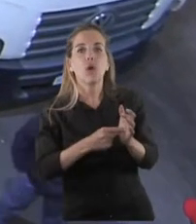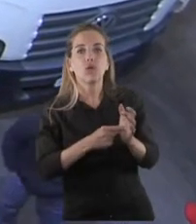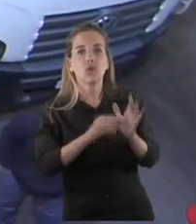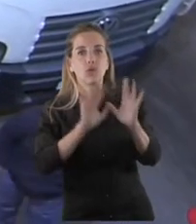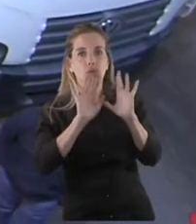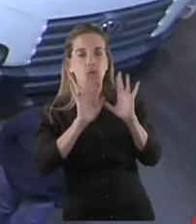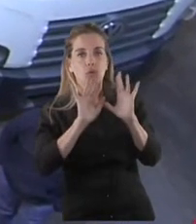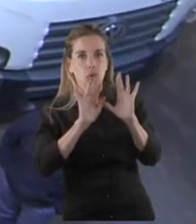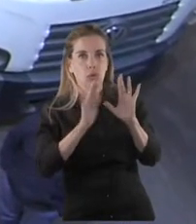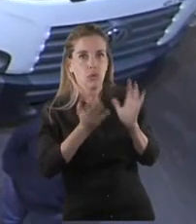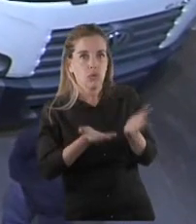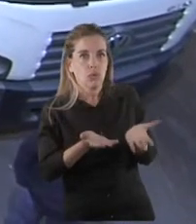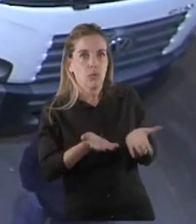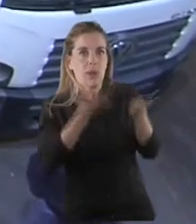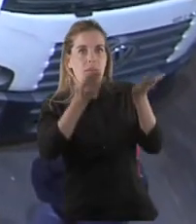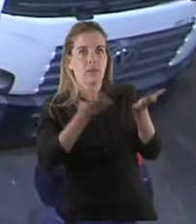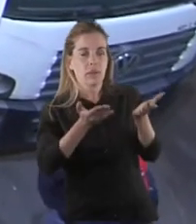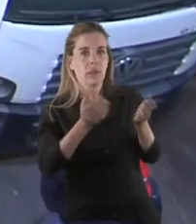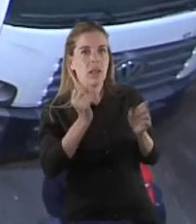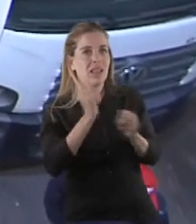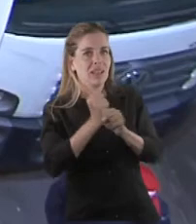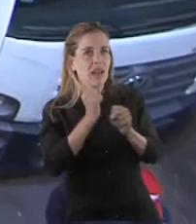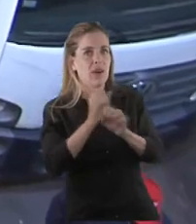Y el trabajo es muy difícil.